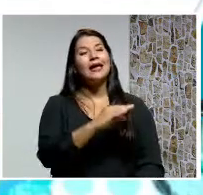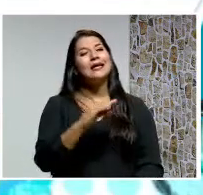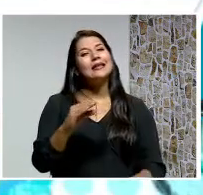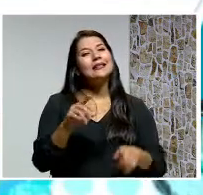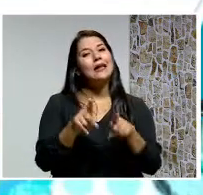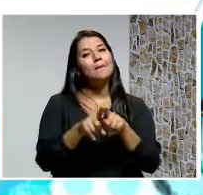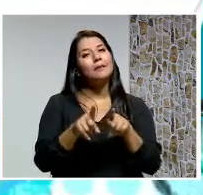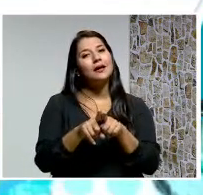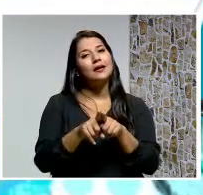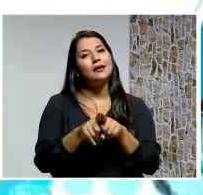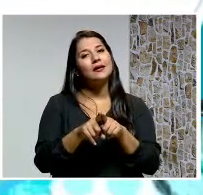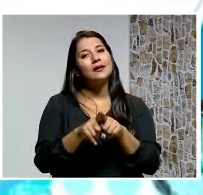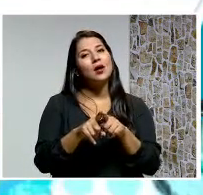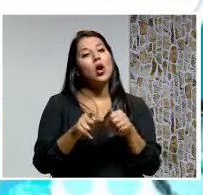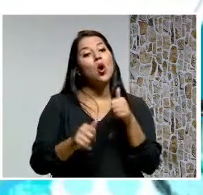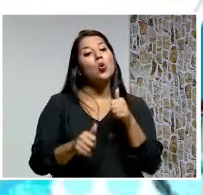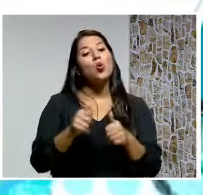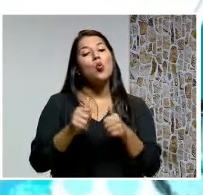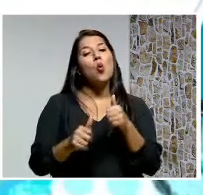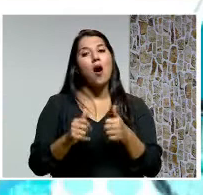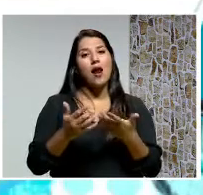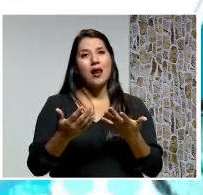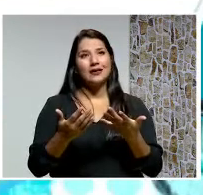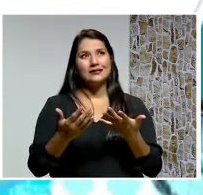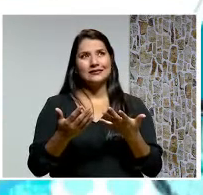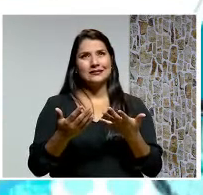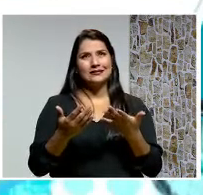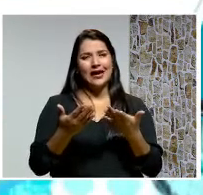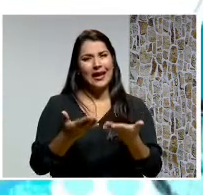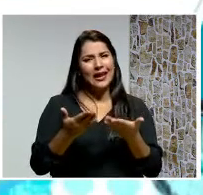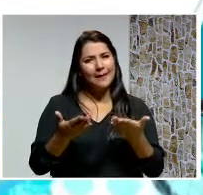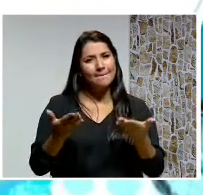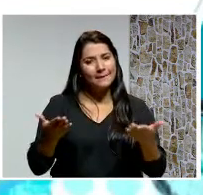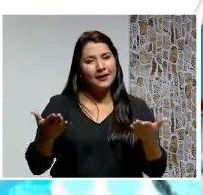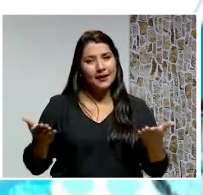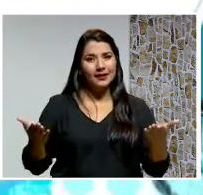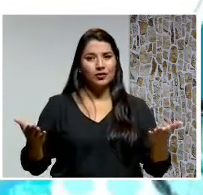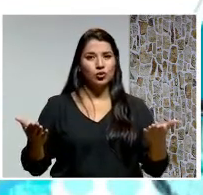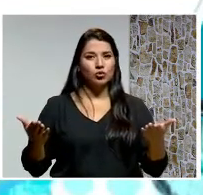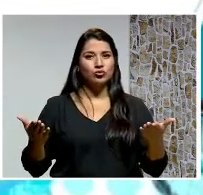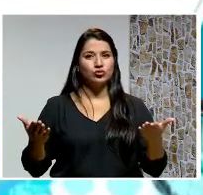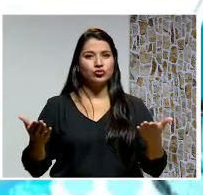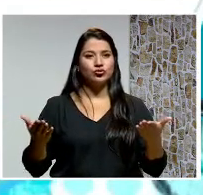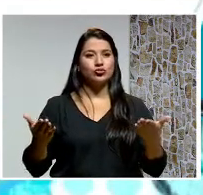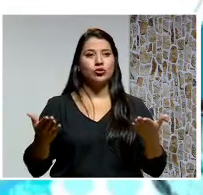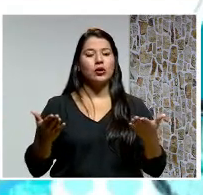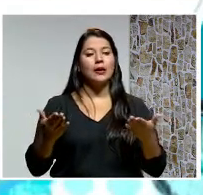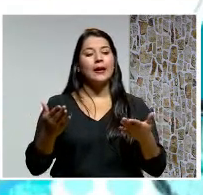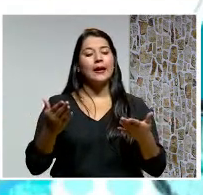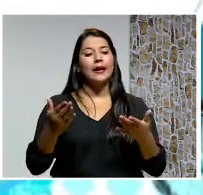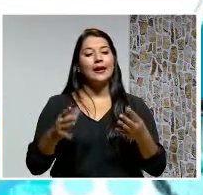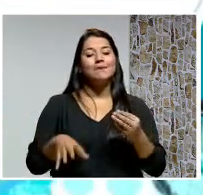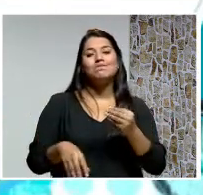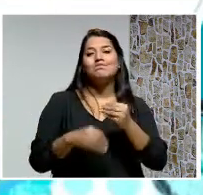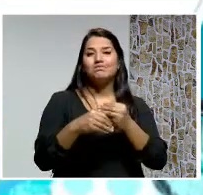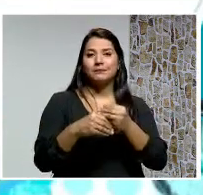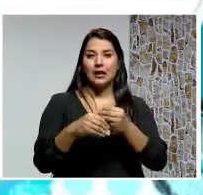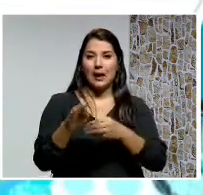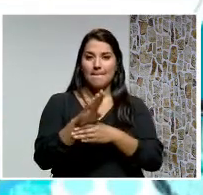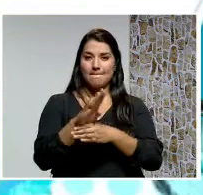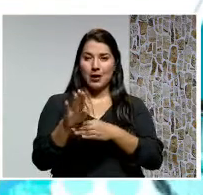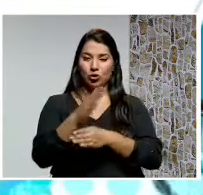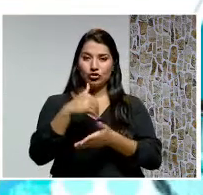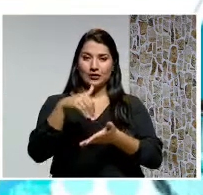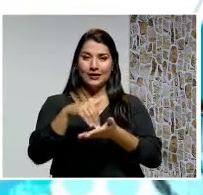también, ¿qué elementos toma en cuenta el Banco Central a la hora de variar esta tasa básica pasiva?